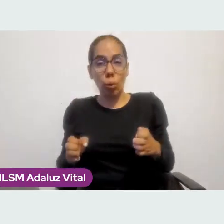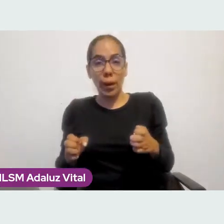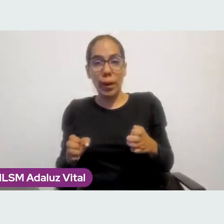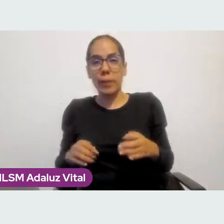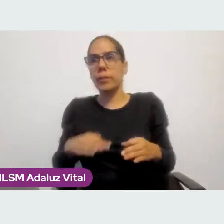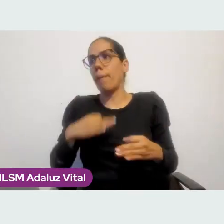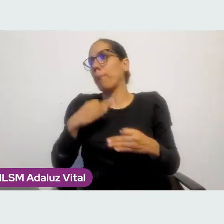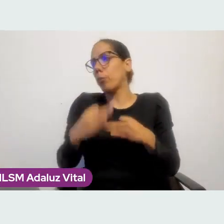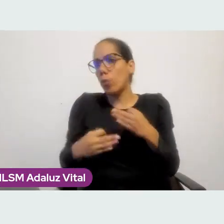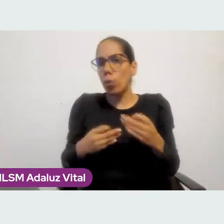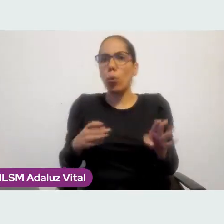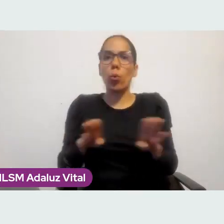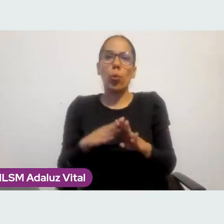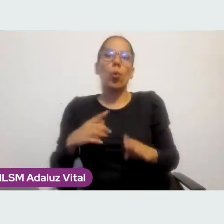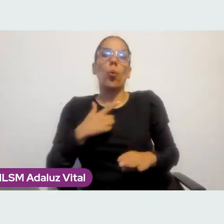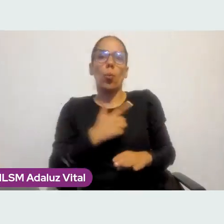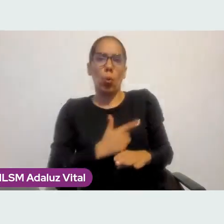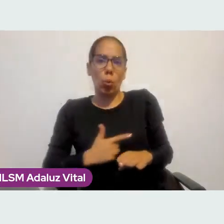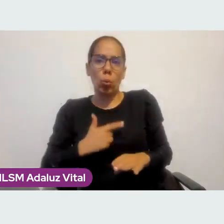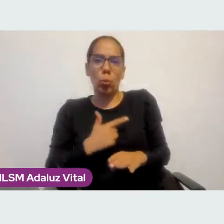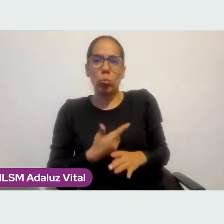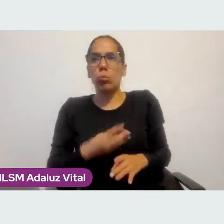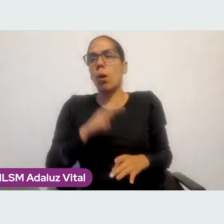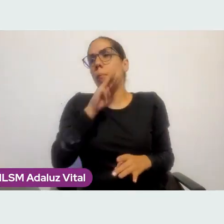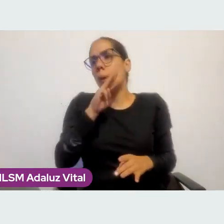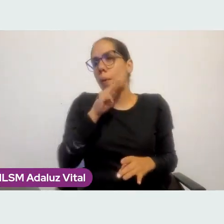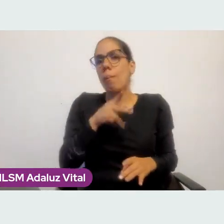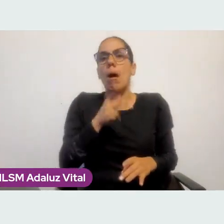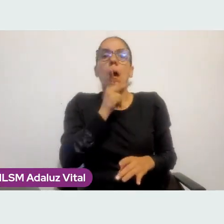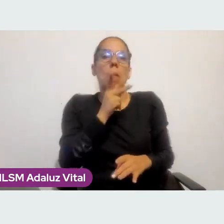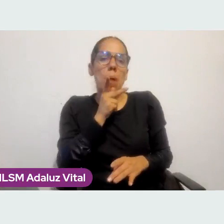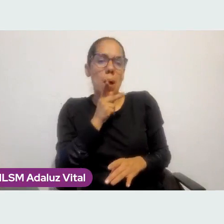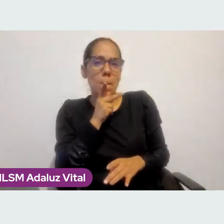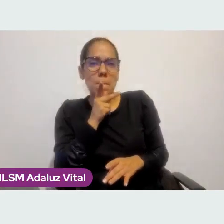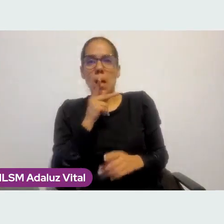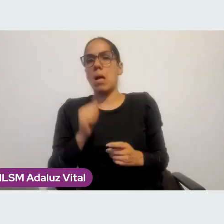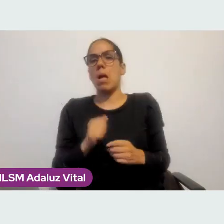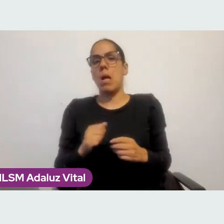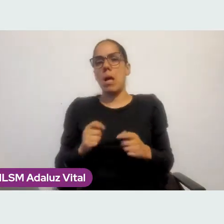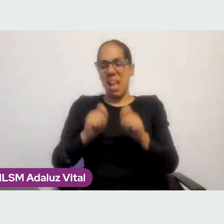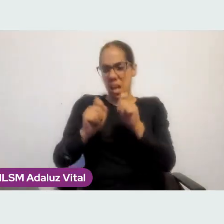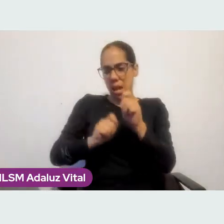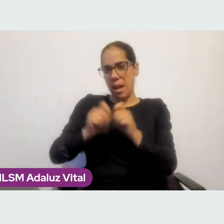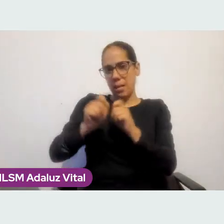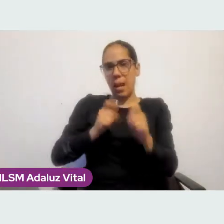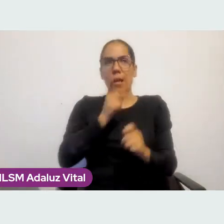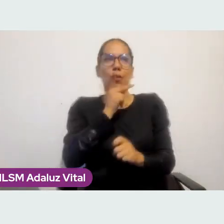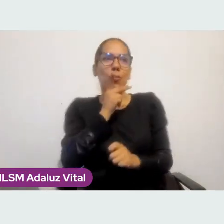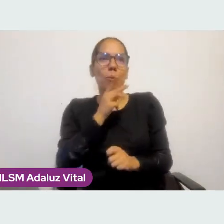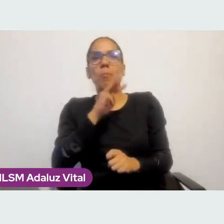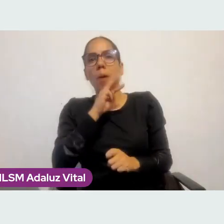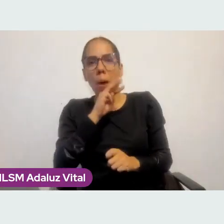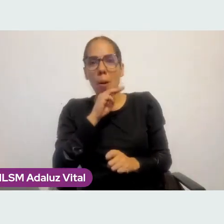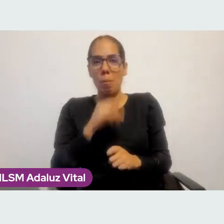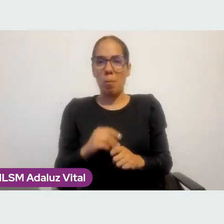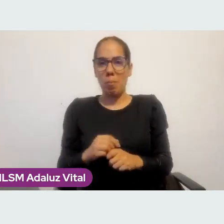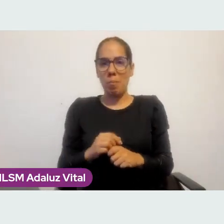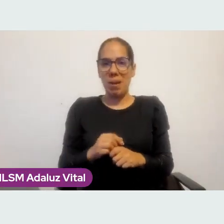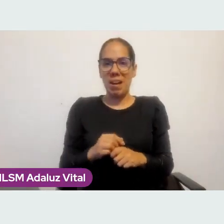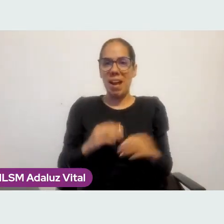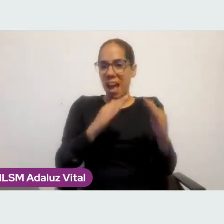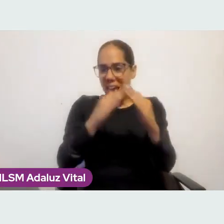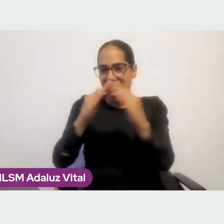los padres, cómo afrontar día a día el quehacer y